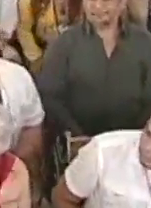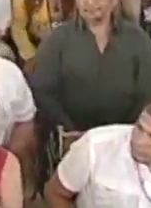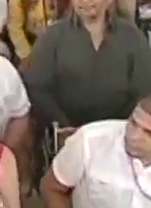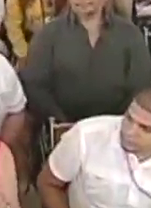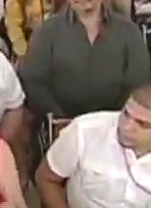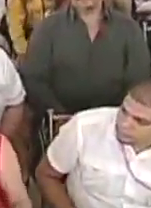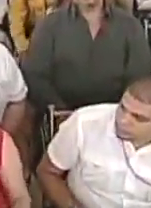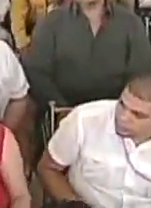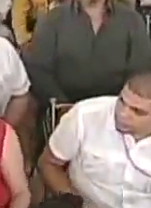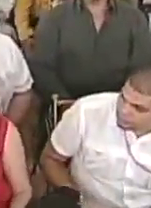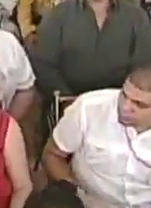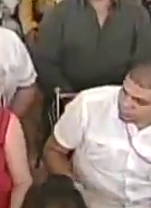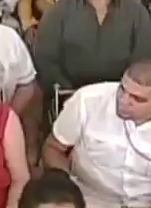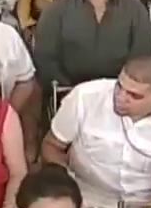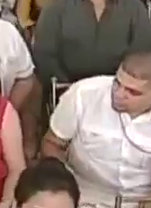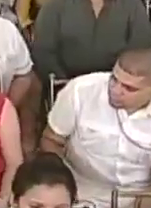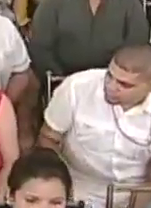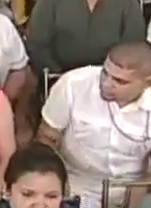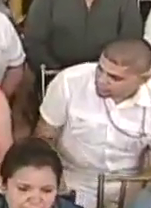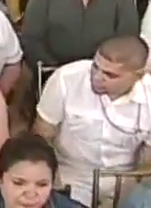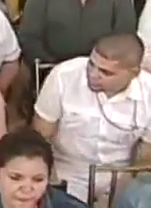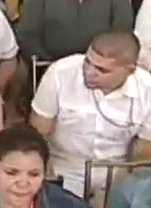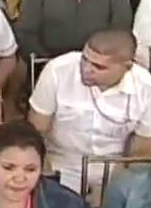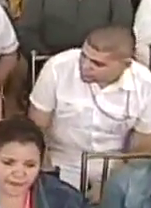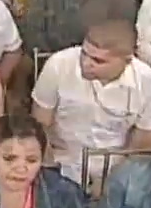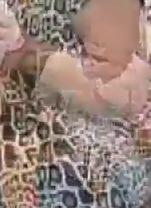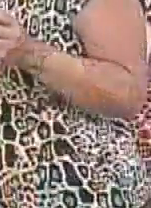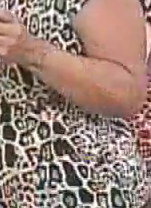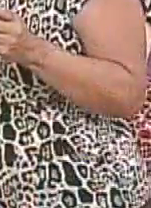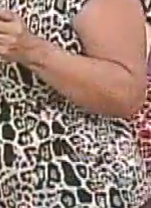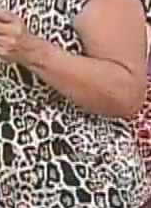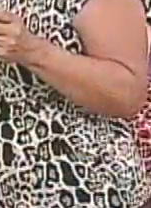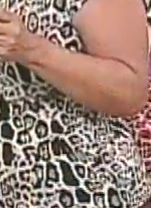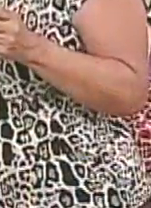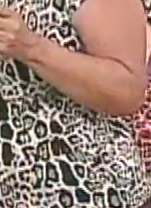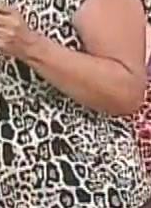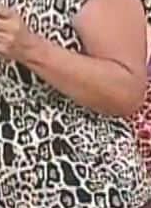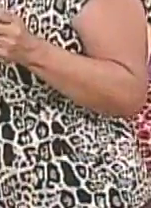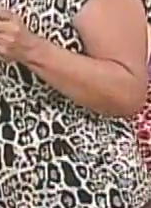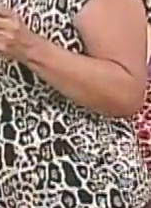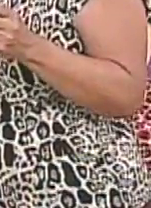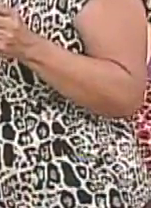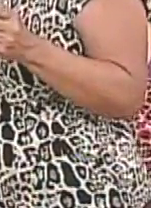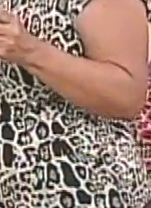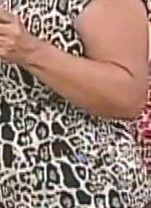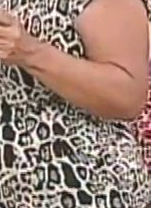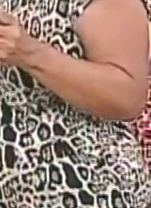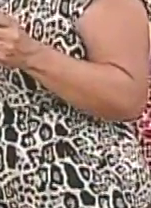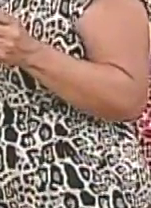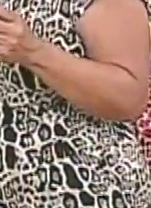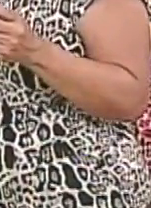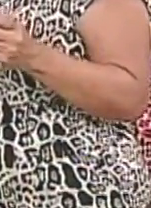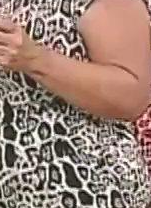Establecer jornadas de trabajo voluntario mensualmente en cada centro de salud, con todas las fuerzas